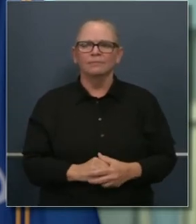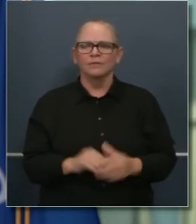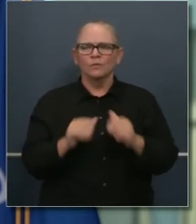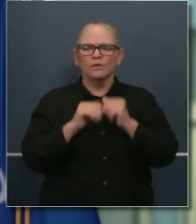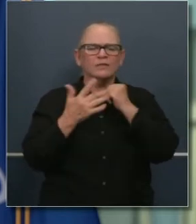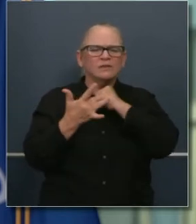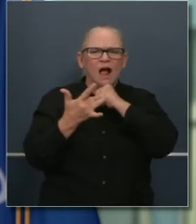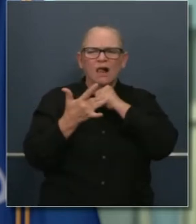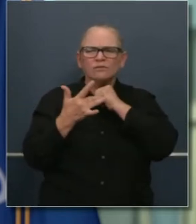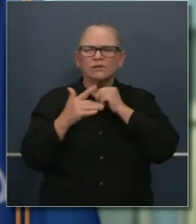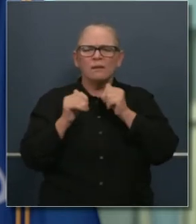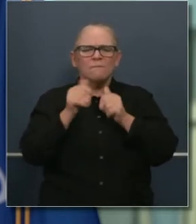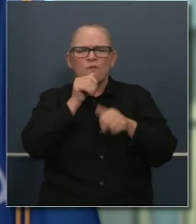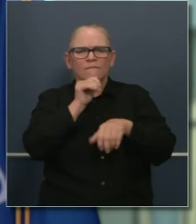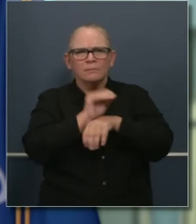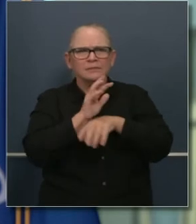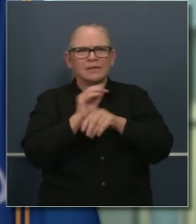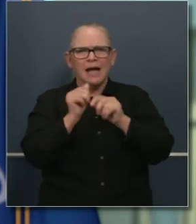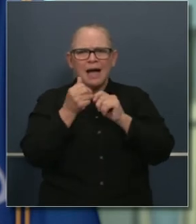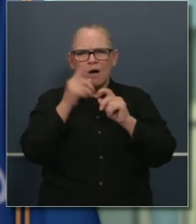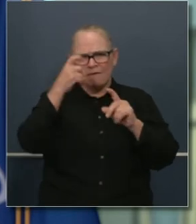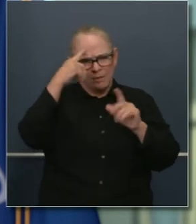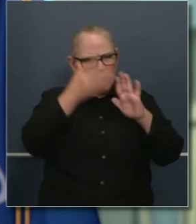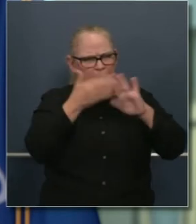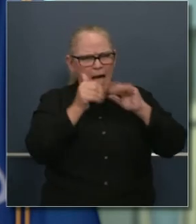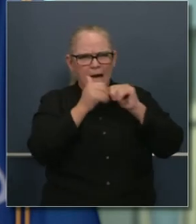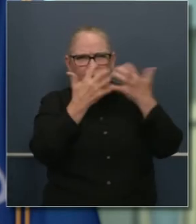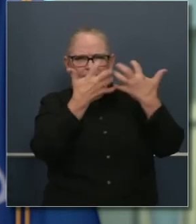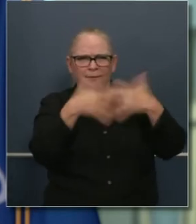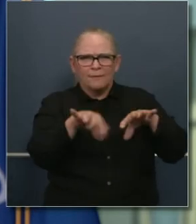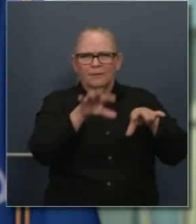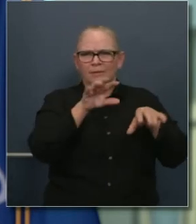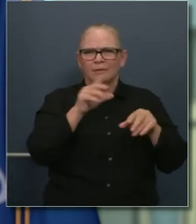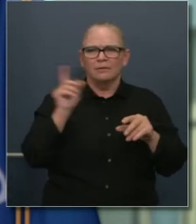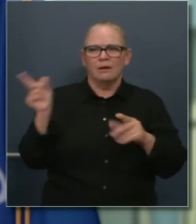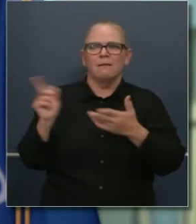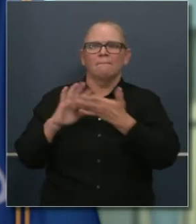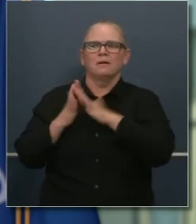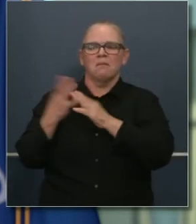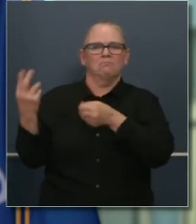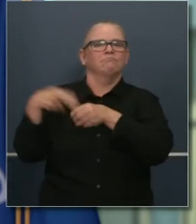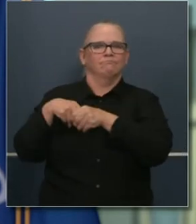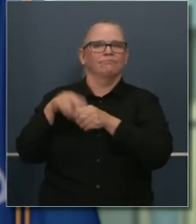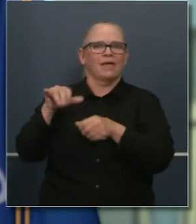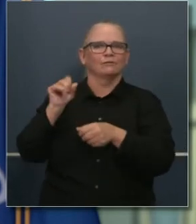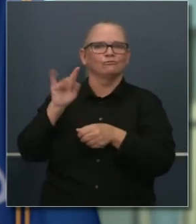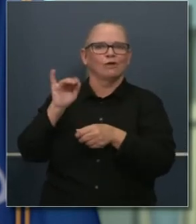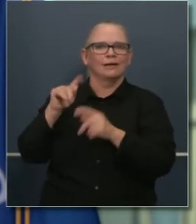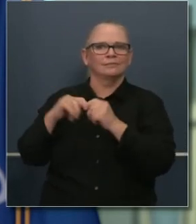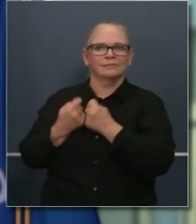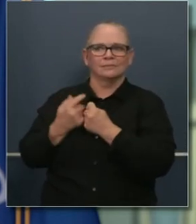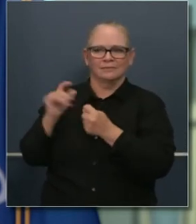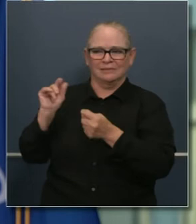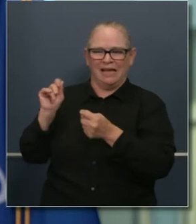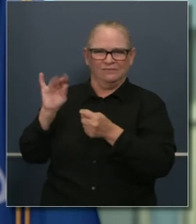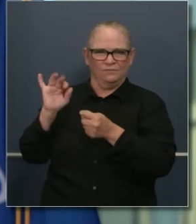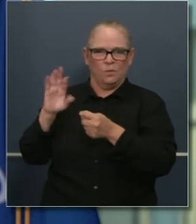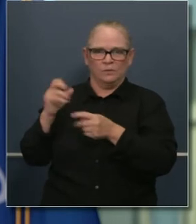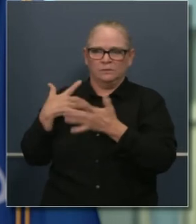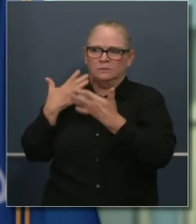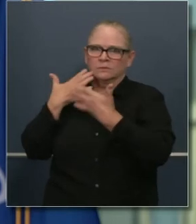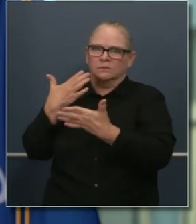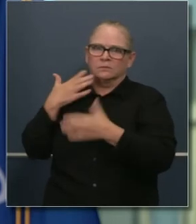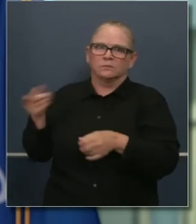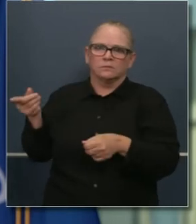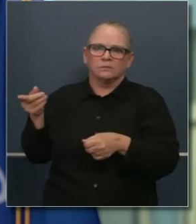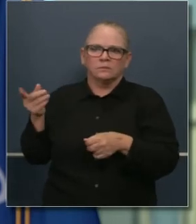mejores prácticas a la tecnología y en operaciones del gobierno ella se junto a nosotros como co directora de este equipo de trabajo para hacer recomendaciones